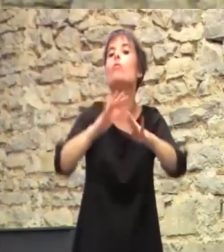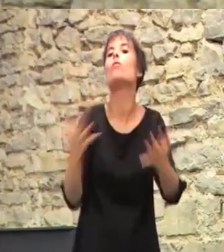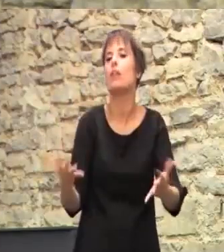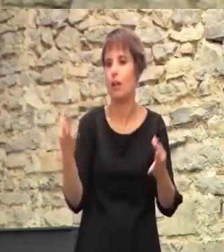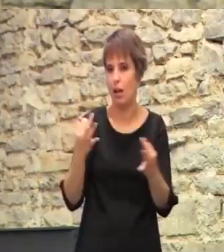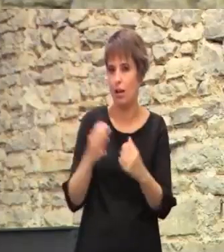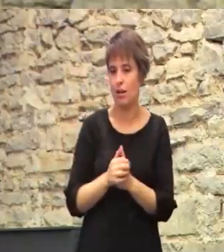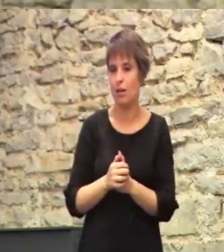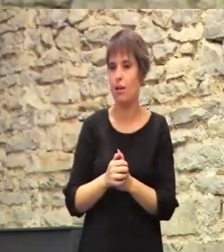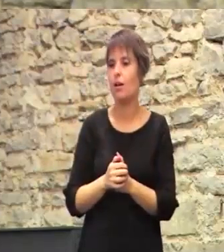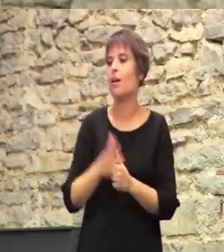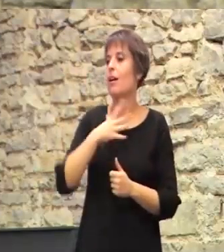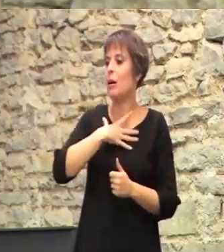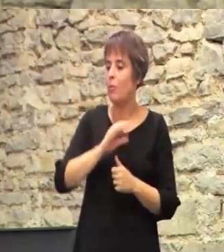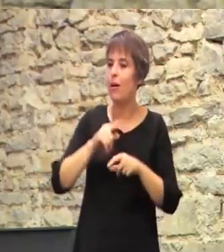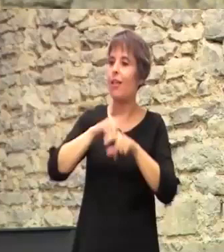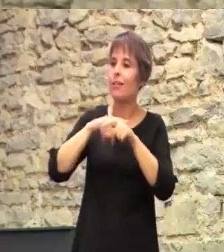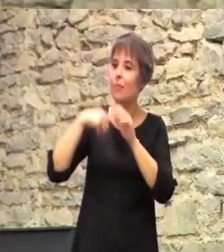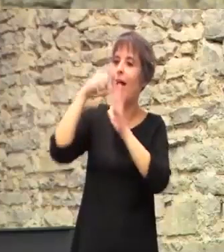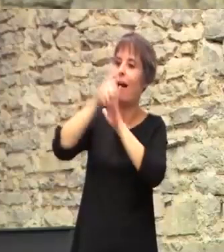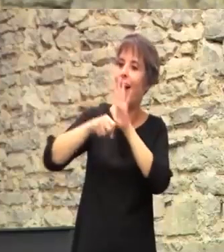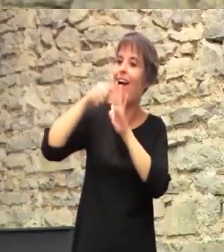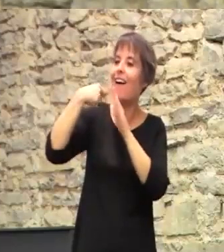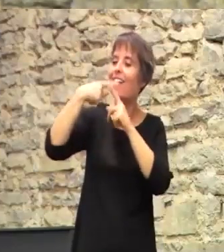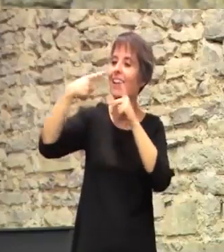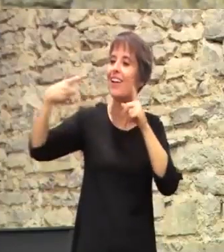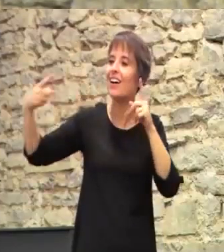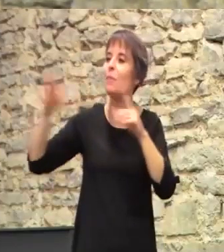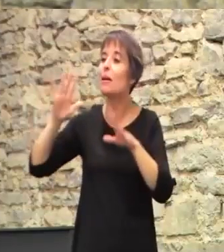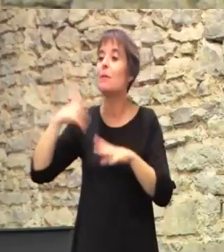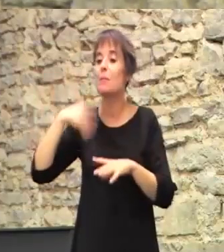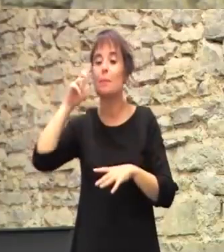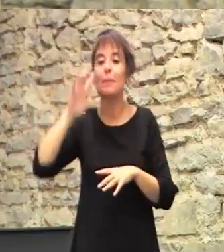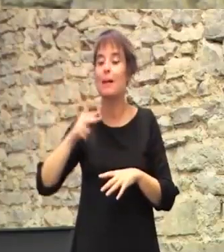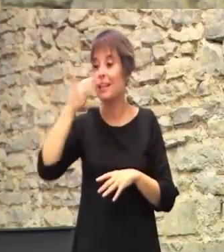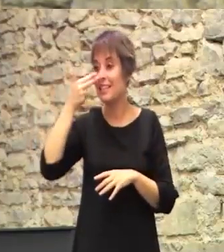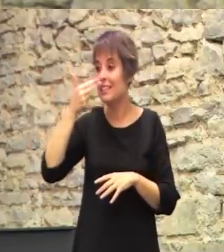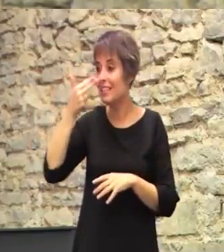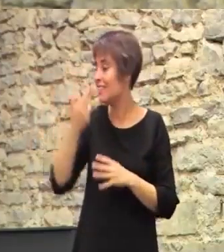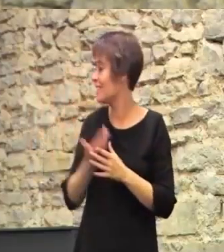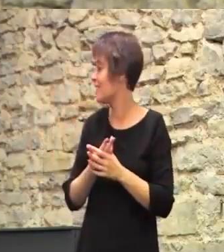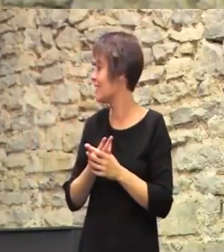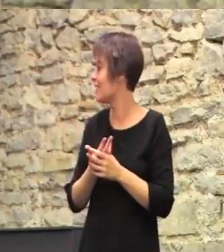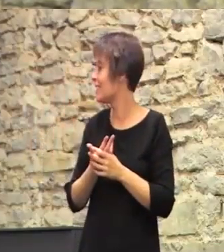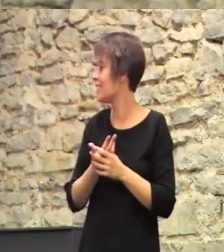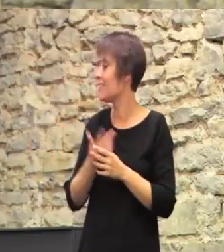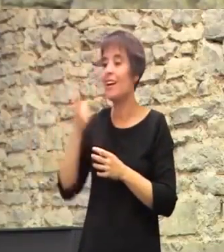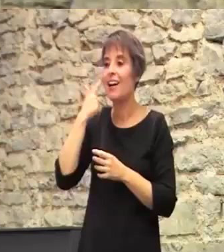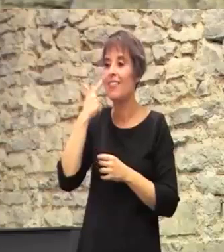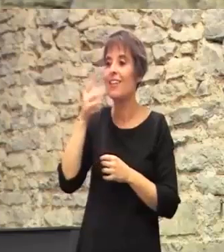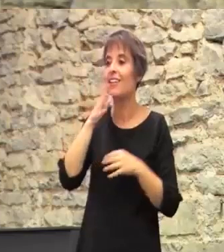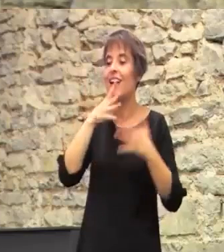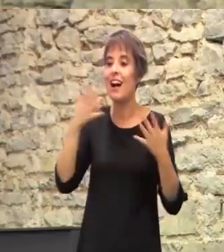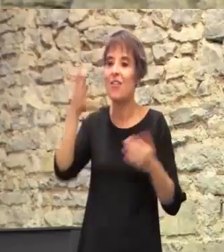yo creo que podría seguir un rato más con todo esto pero me parece interesantísimo que que ocupen